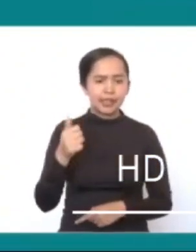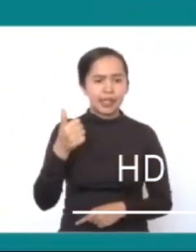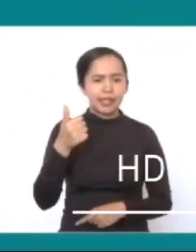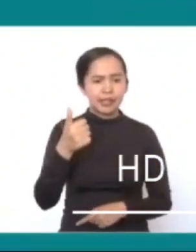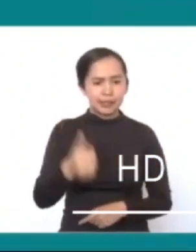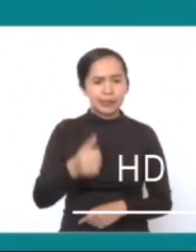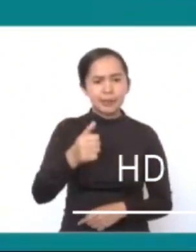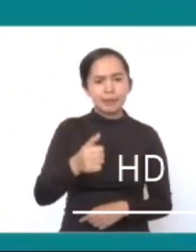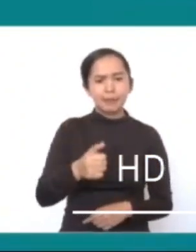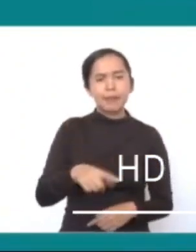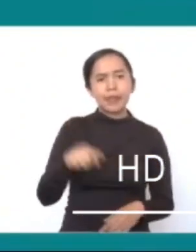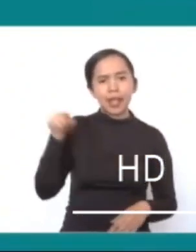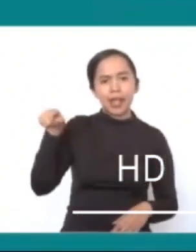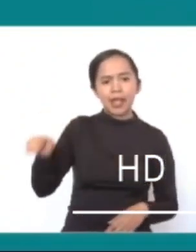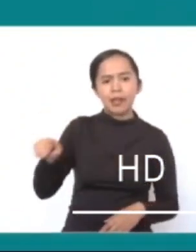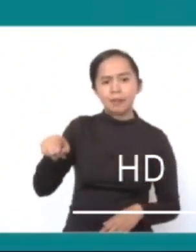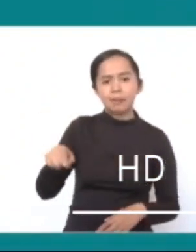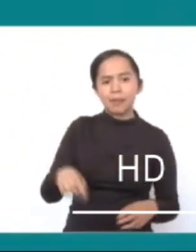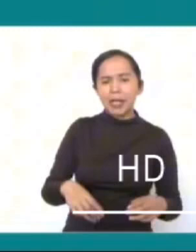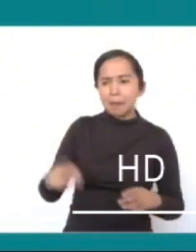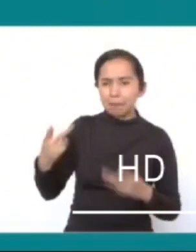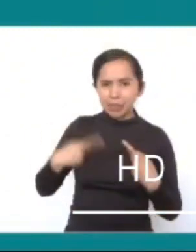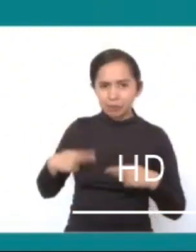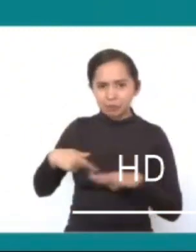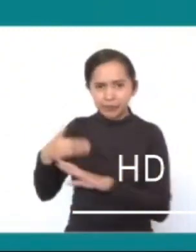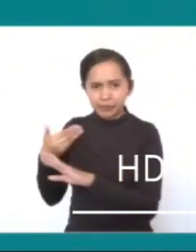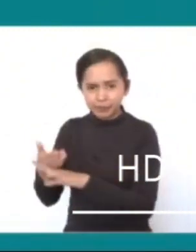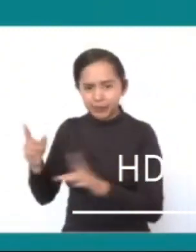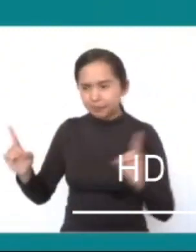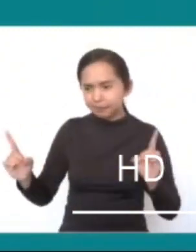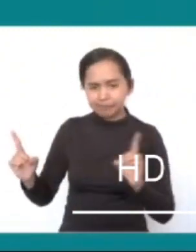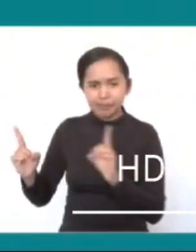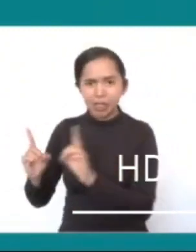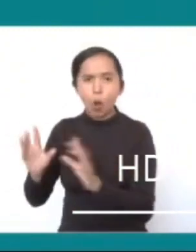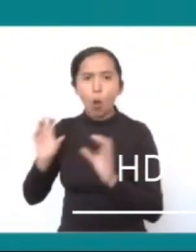536 de prohibición de acercarse o comunicarse con la víctima u ofendido,